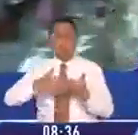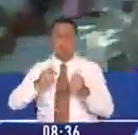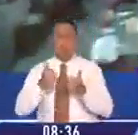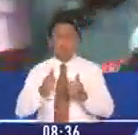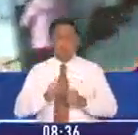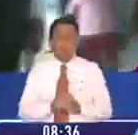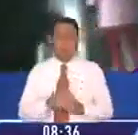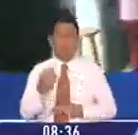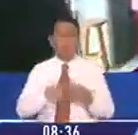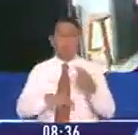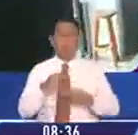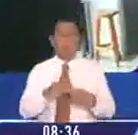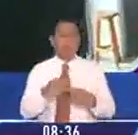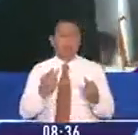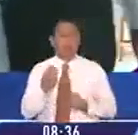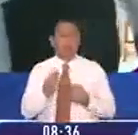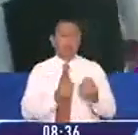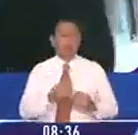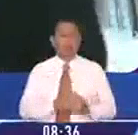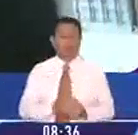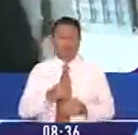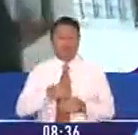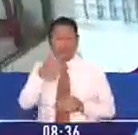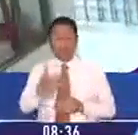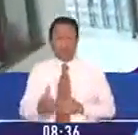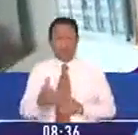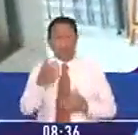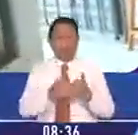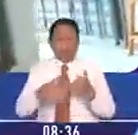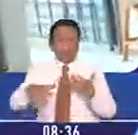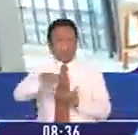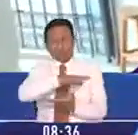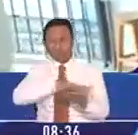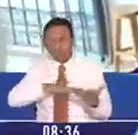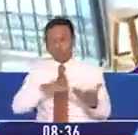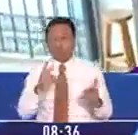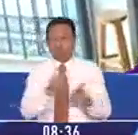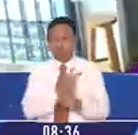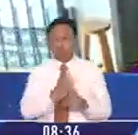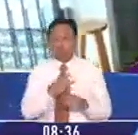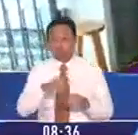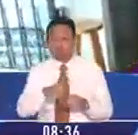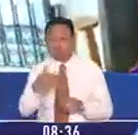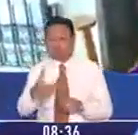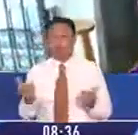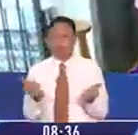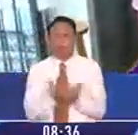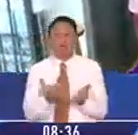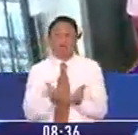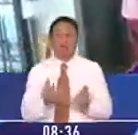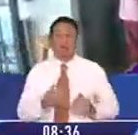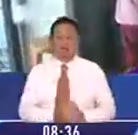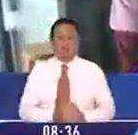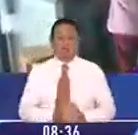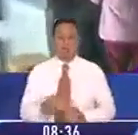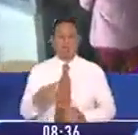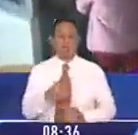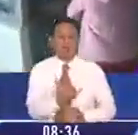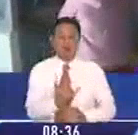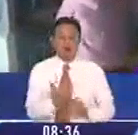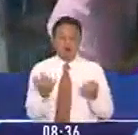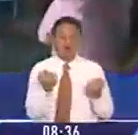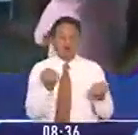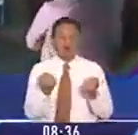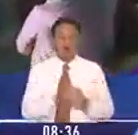venta autónoma lo que hace es caos, inseguridad, la basura que viene aquí. Entonces, todo eso queremos ir regulando.